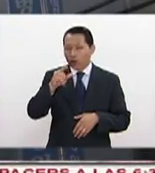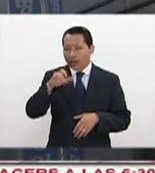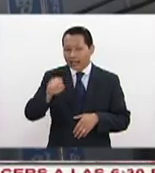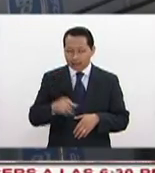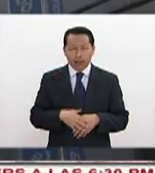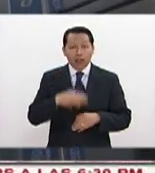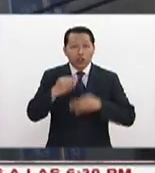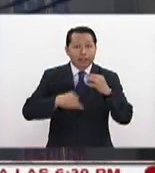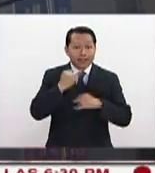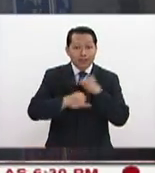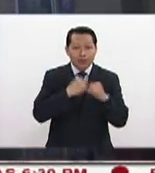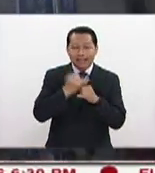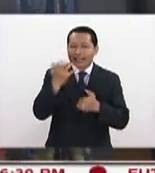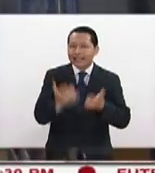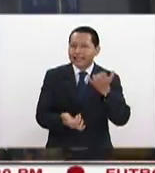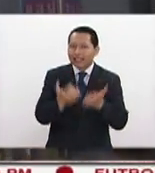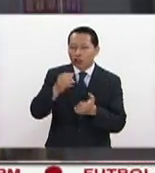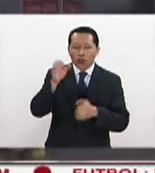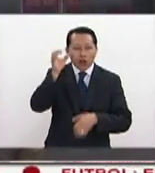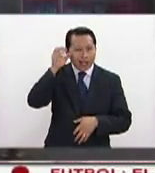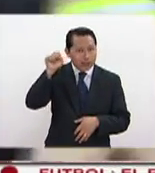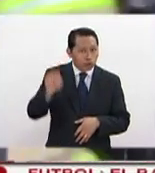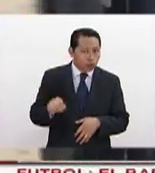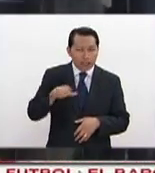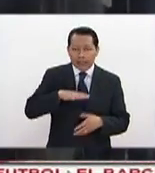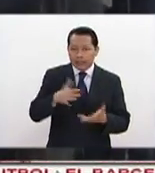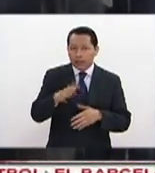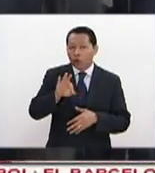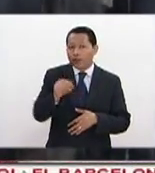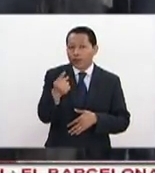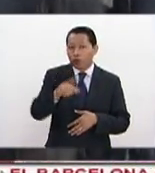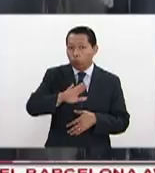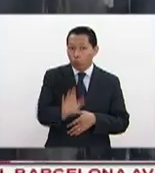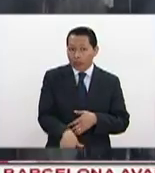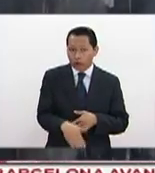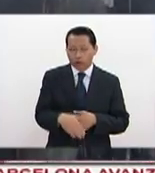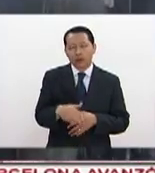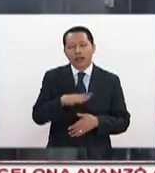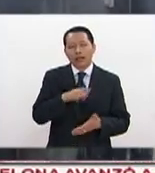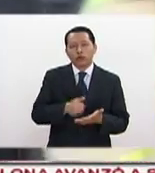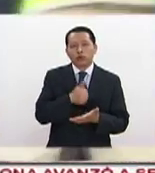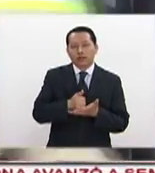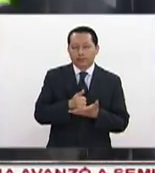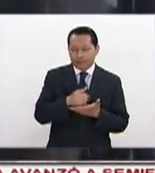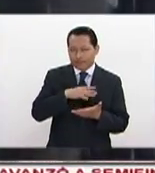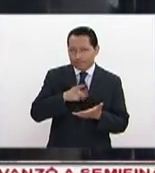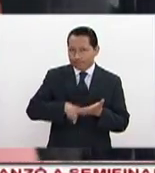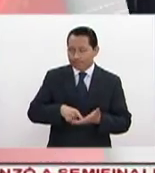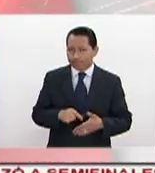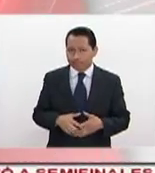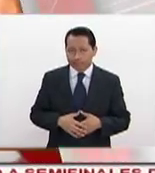noticias internacionales, un incendio en Corea del Sur dejó al menos 41 muertos en la ciudad de Miryang.